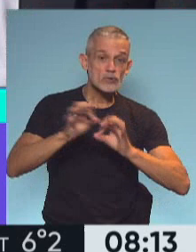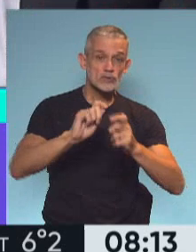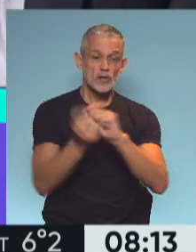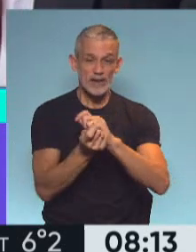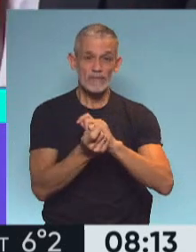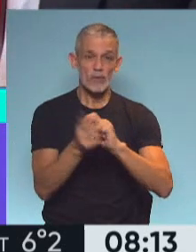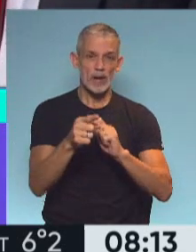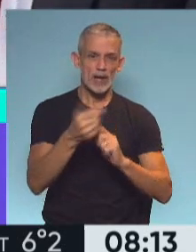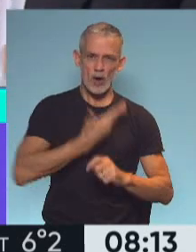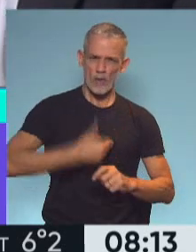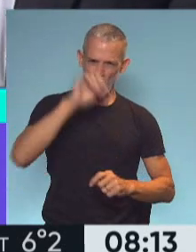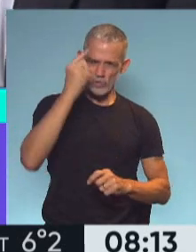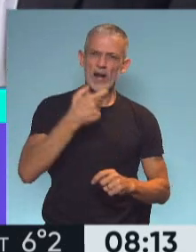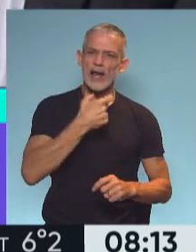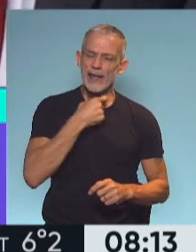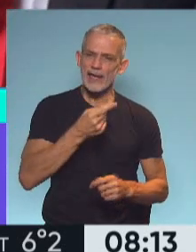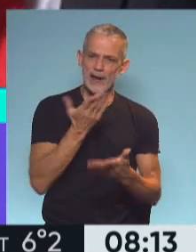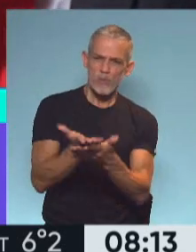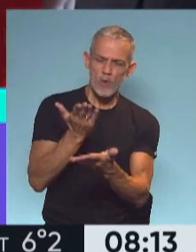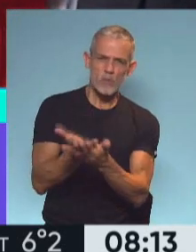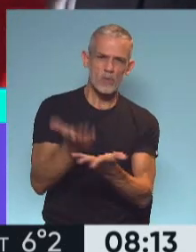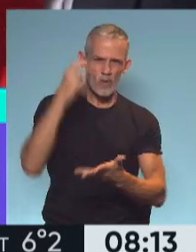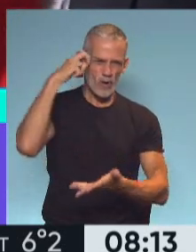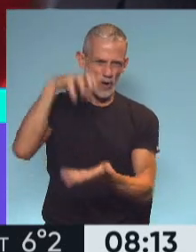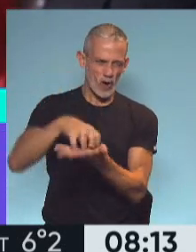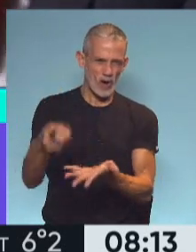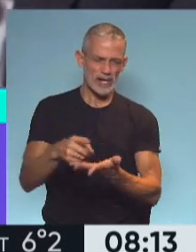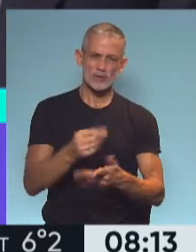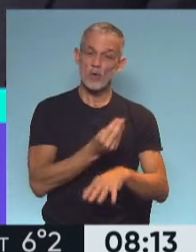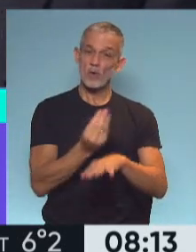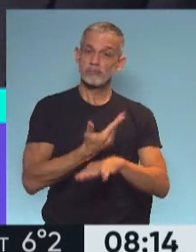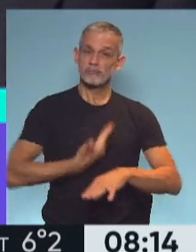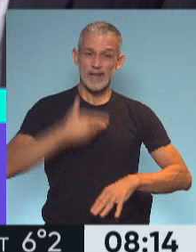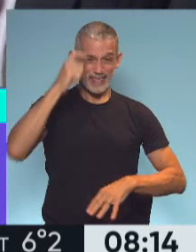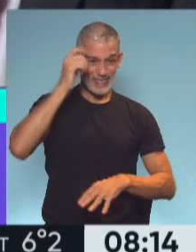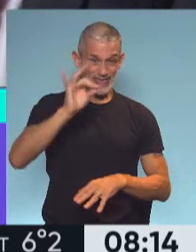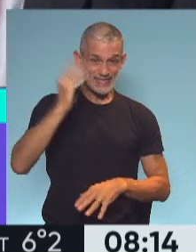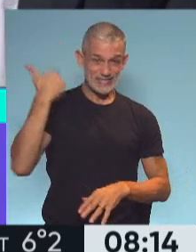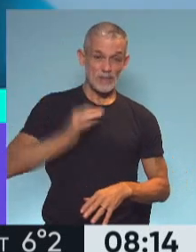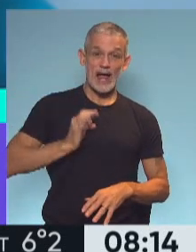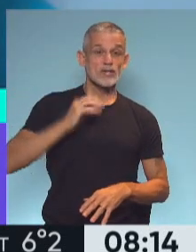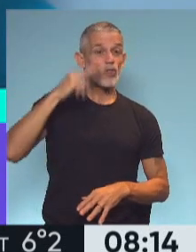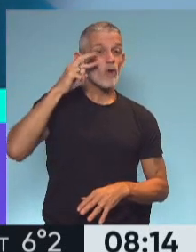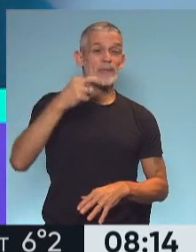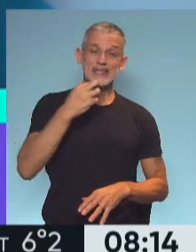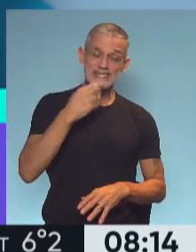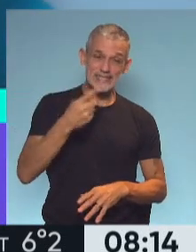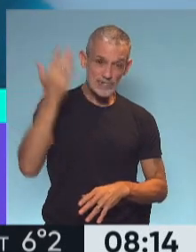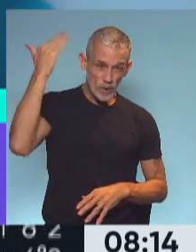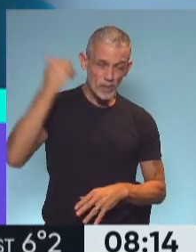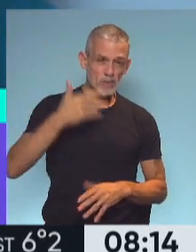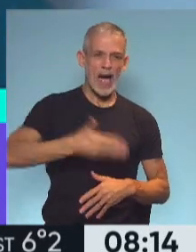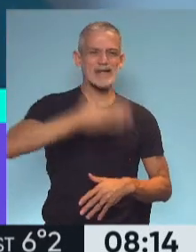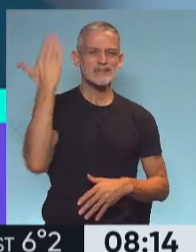viene impulsando el gobierno. A ver, cuando Alberto Fernández, cuando el presidente asumió el 10 de diciembre de 2019, él mismo en aquella asamblea